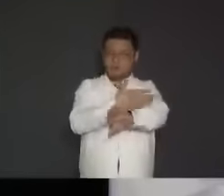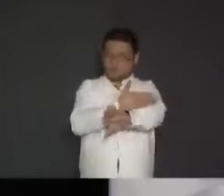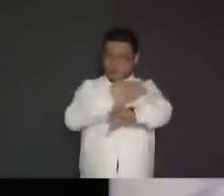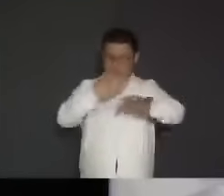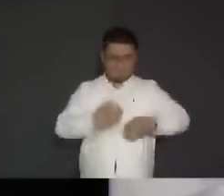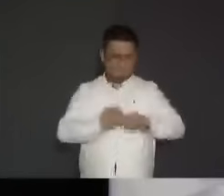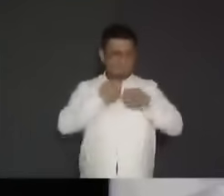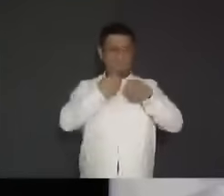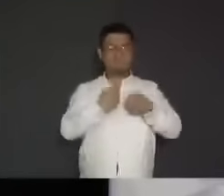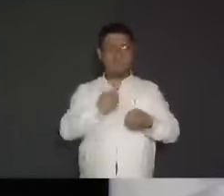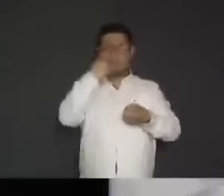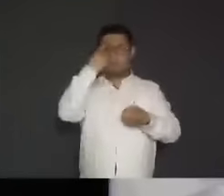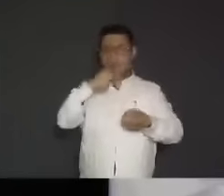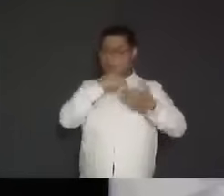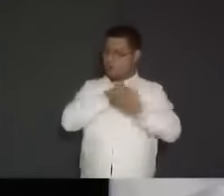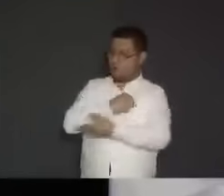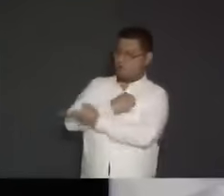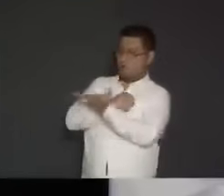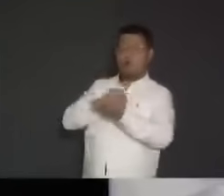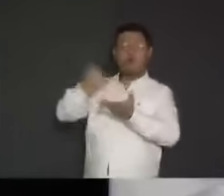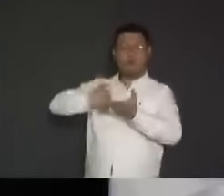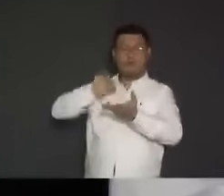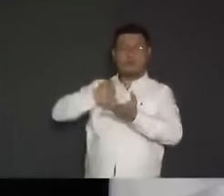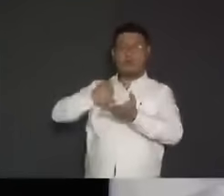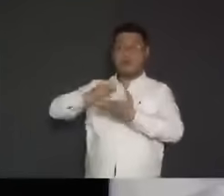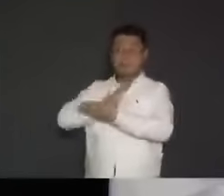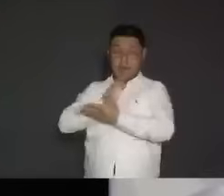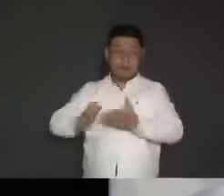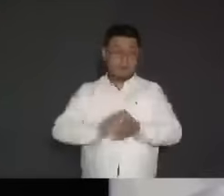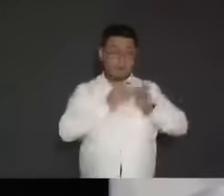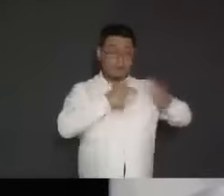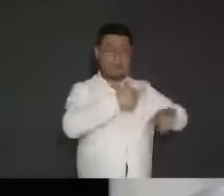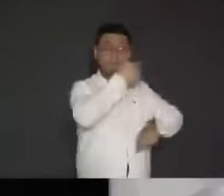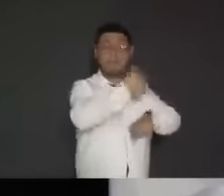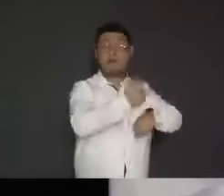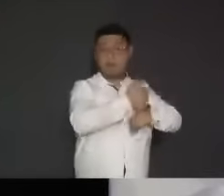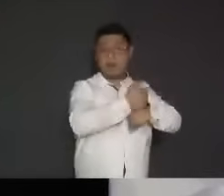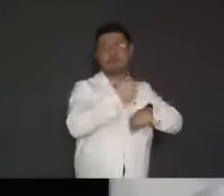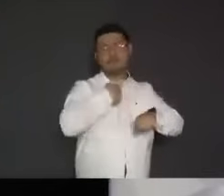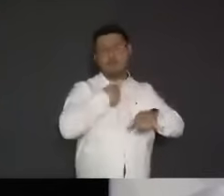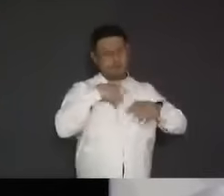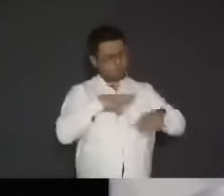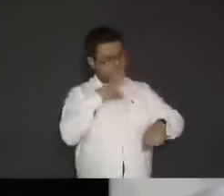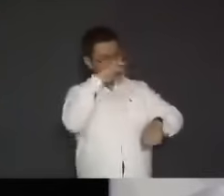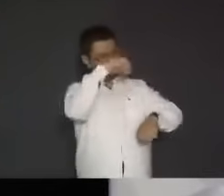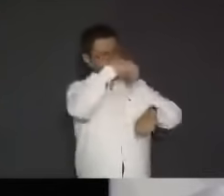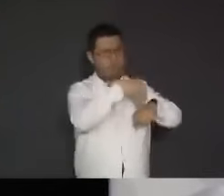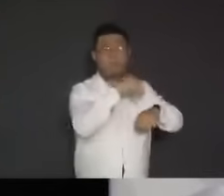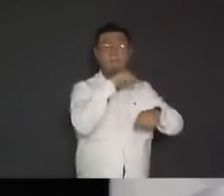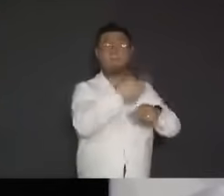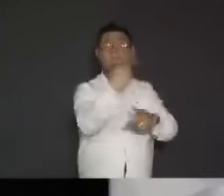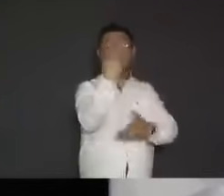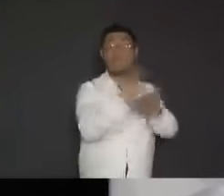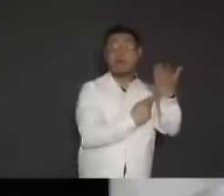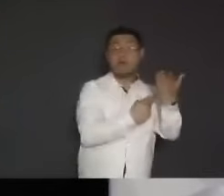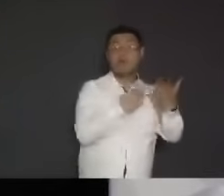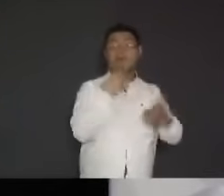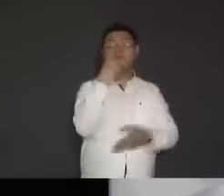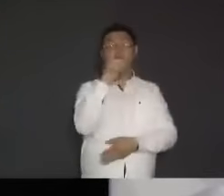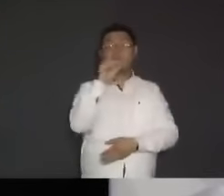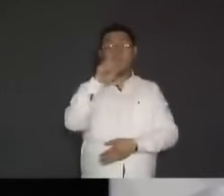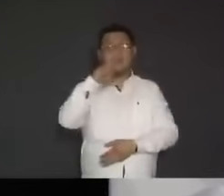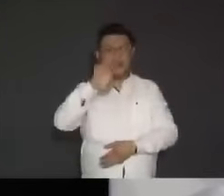para nuestros jóvenes, pero también desde las primarias. Voy a implementar el programa DARE, que es el programa que llevamos a cabo con mucho